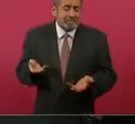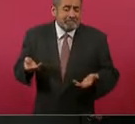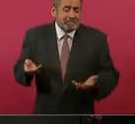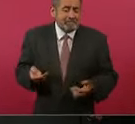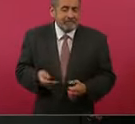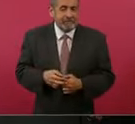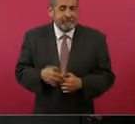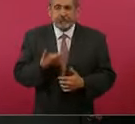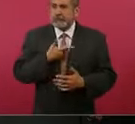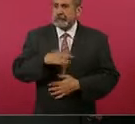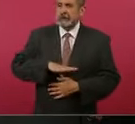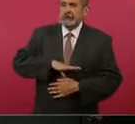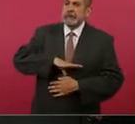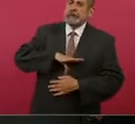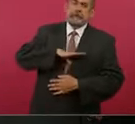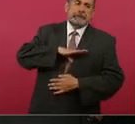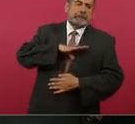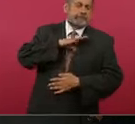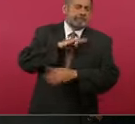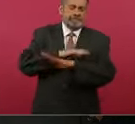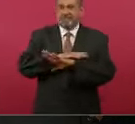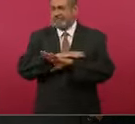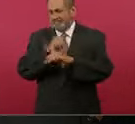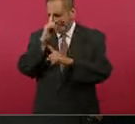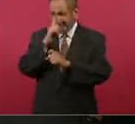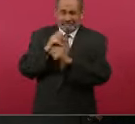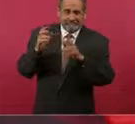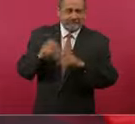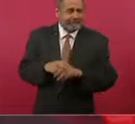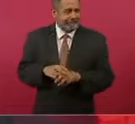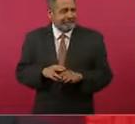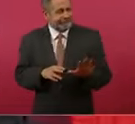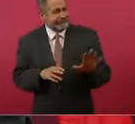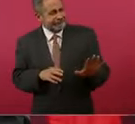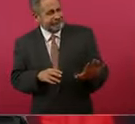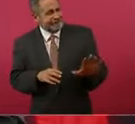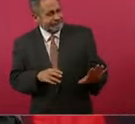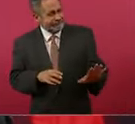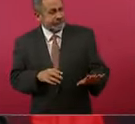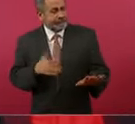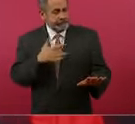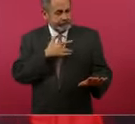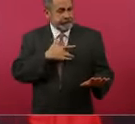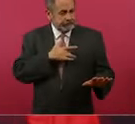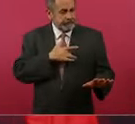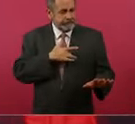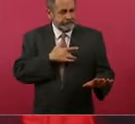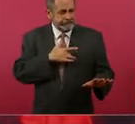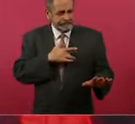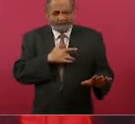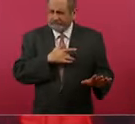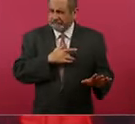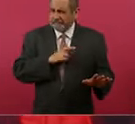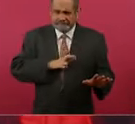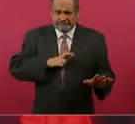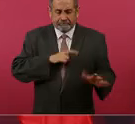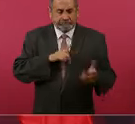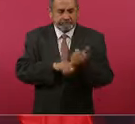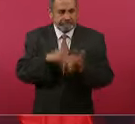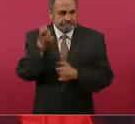y se calientan, se les olvida de que hay que tener el corazón caliente, pero la cabeza fría.